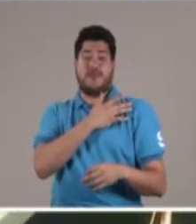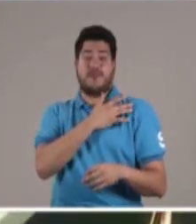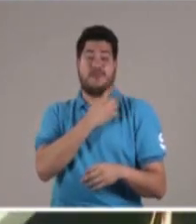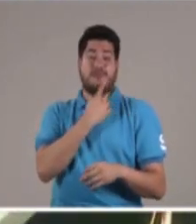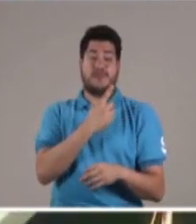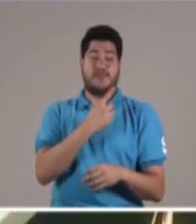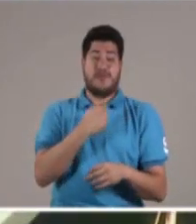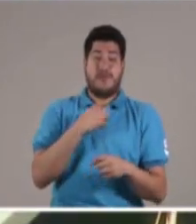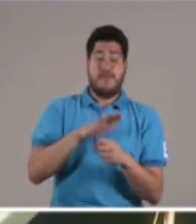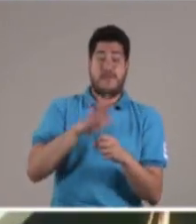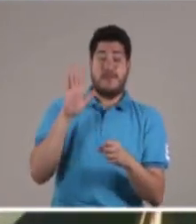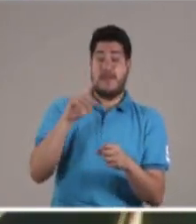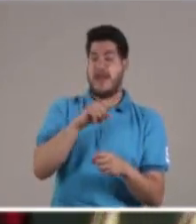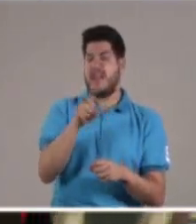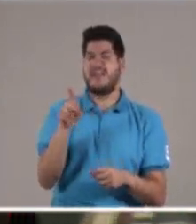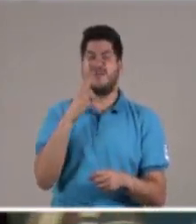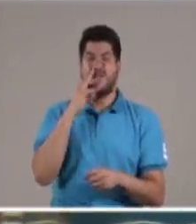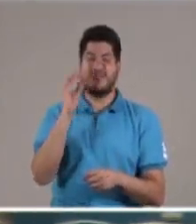hermano